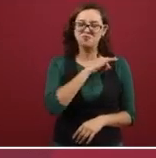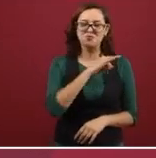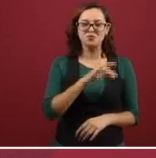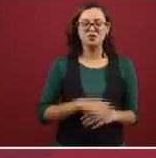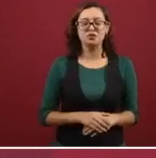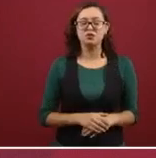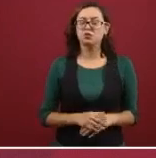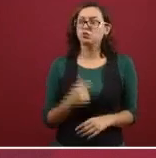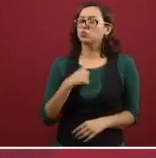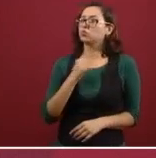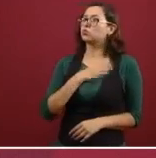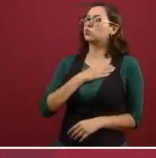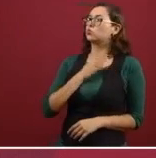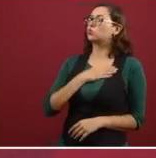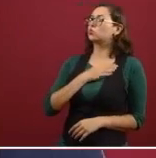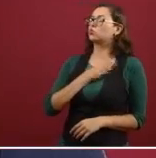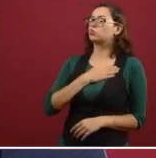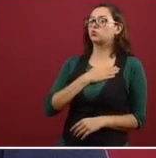gentes de bien.